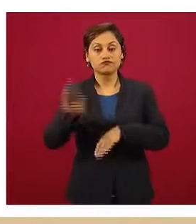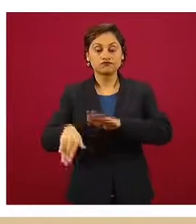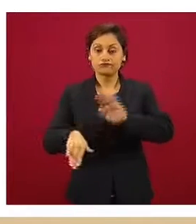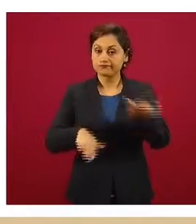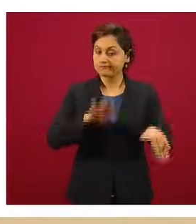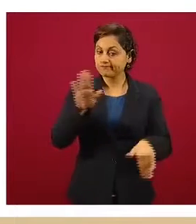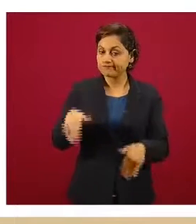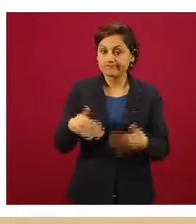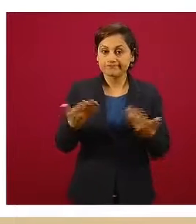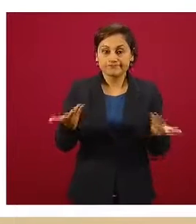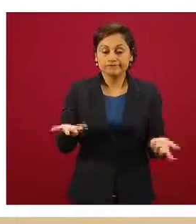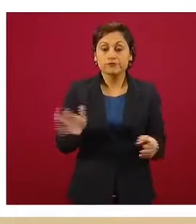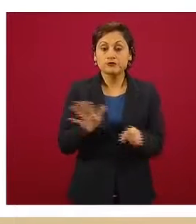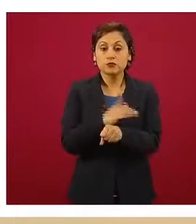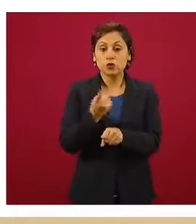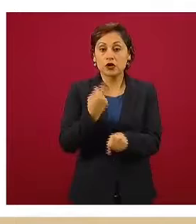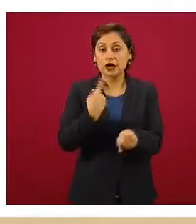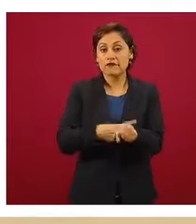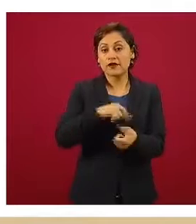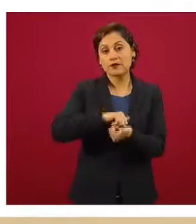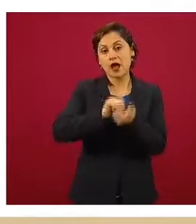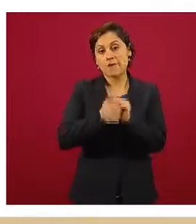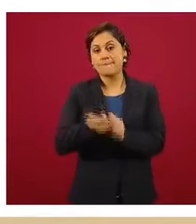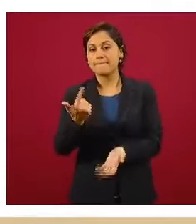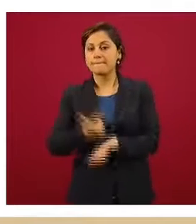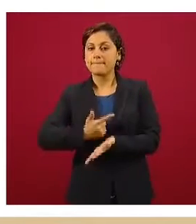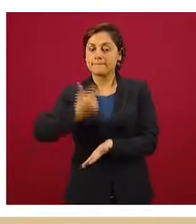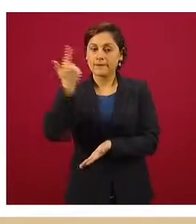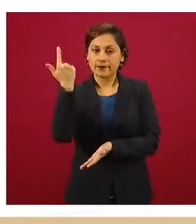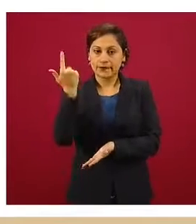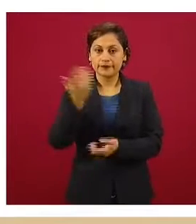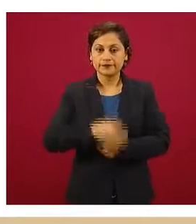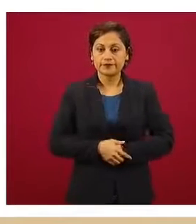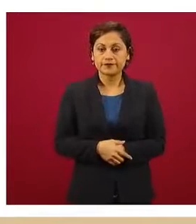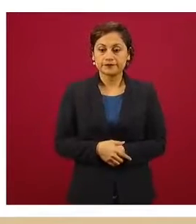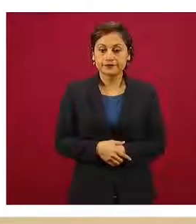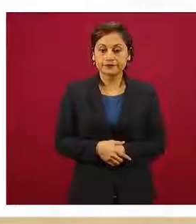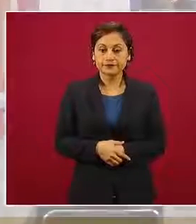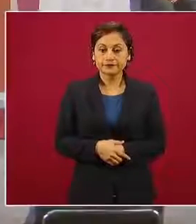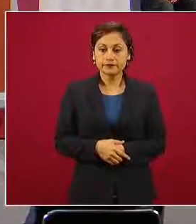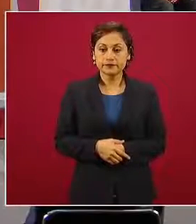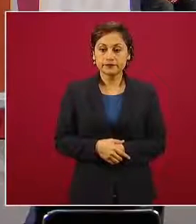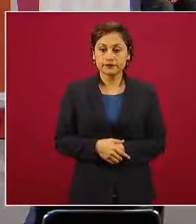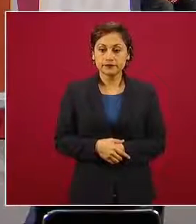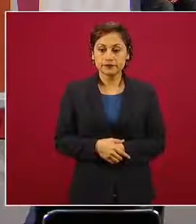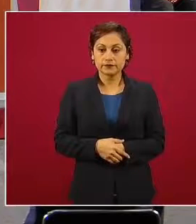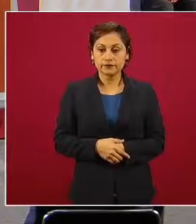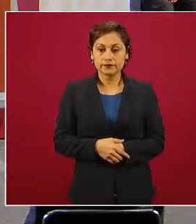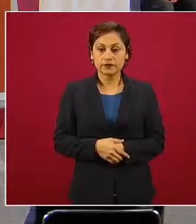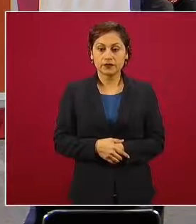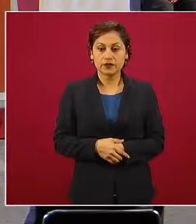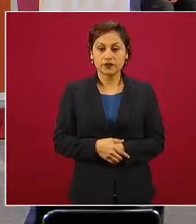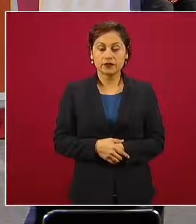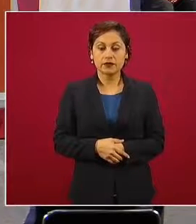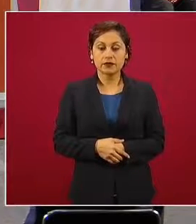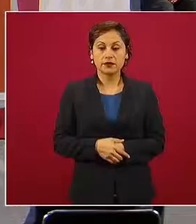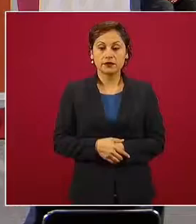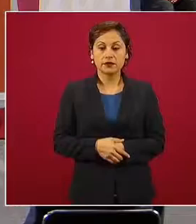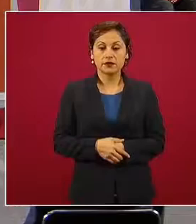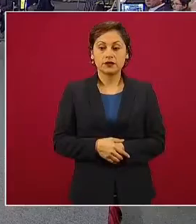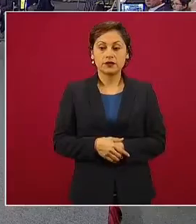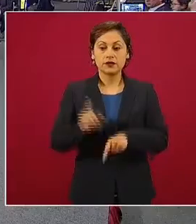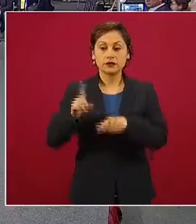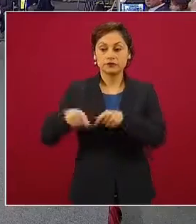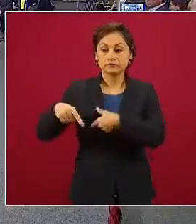por las complicaciones crónicas de COVID. Y nos vamos a saltar varias diapositivas